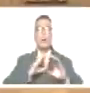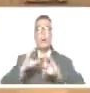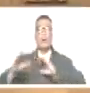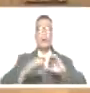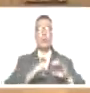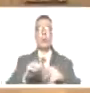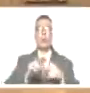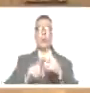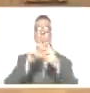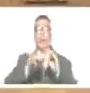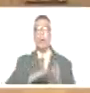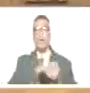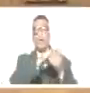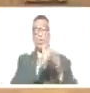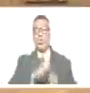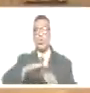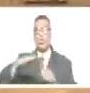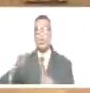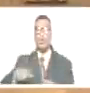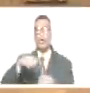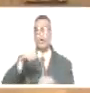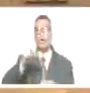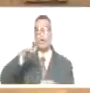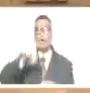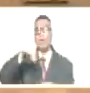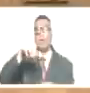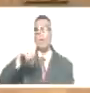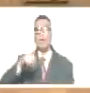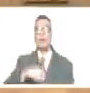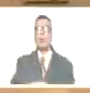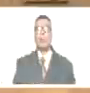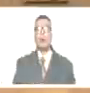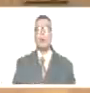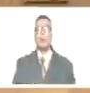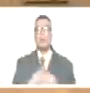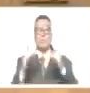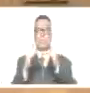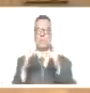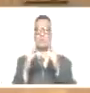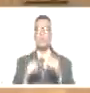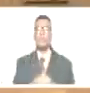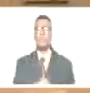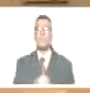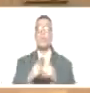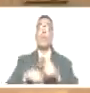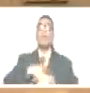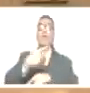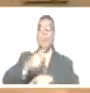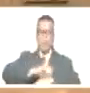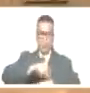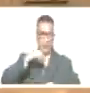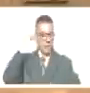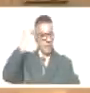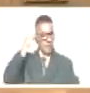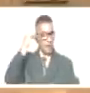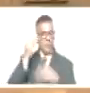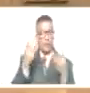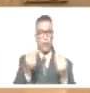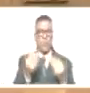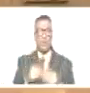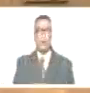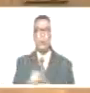mares por el istmo, el canal. Después de haber meditado mucho, usted me